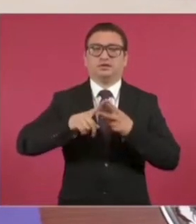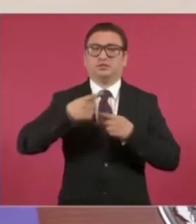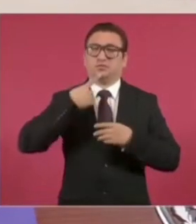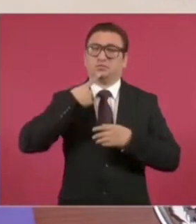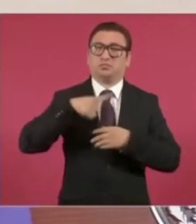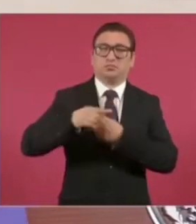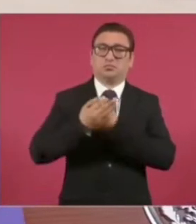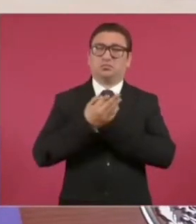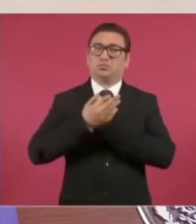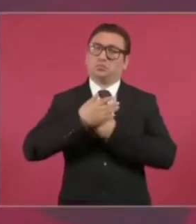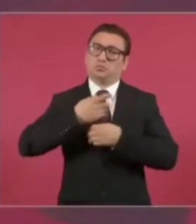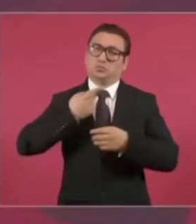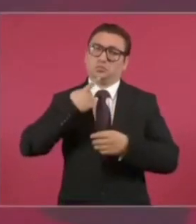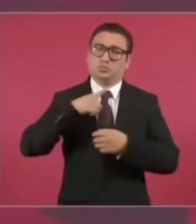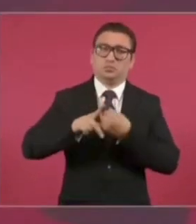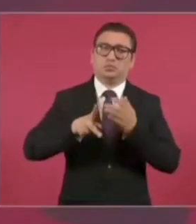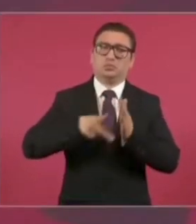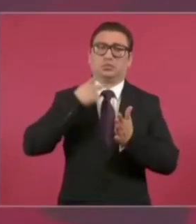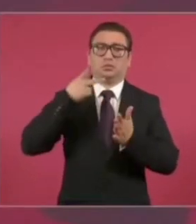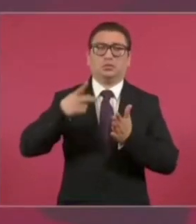amparos y contraamparos.